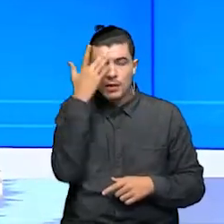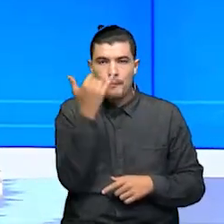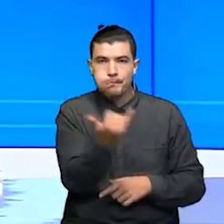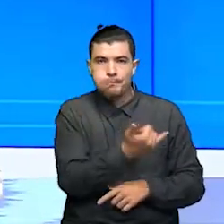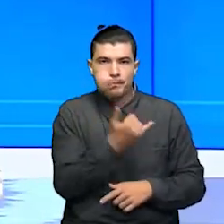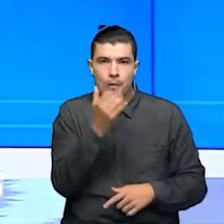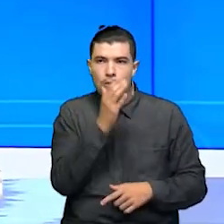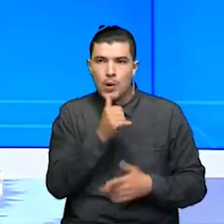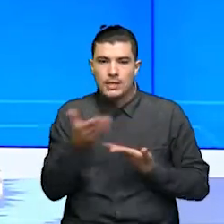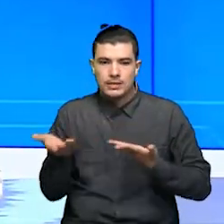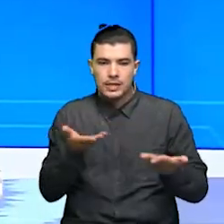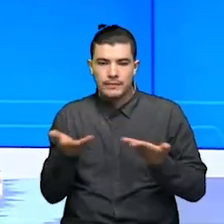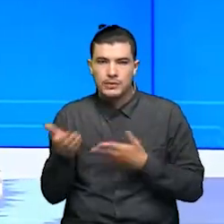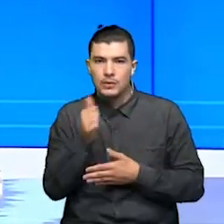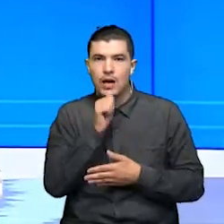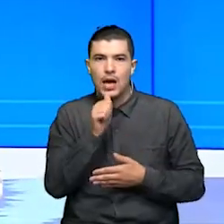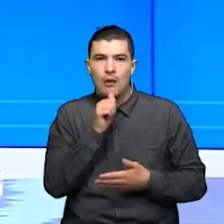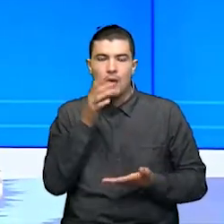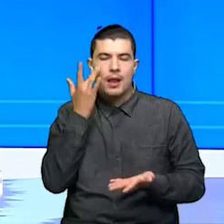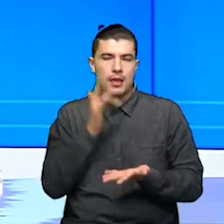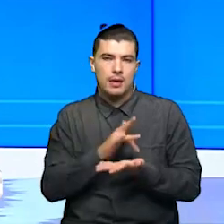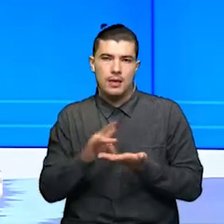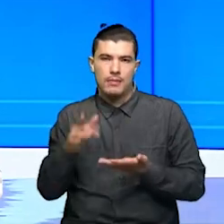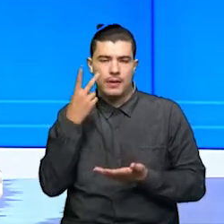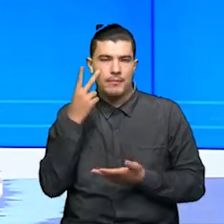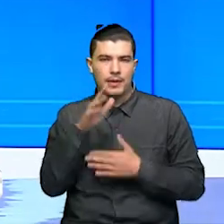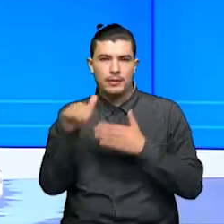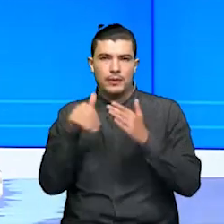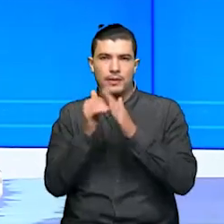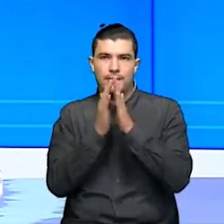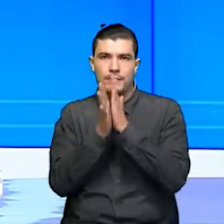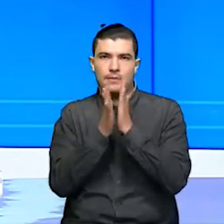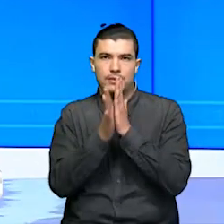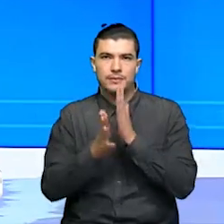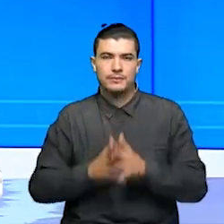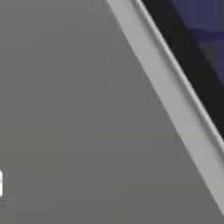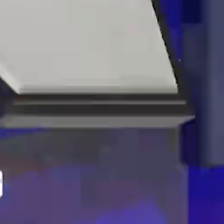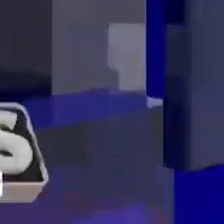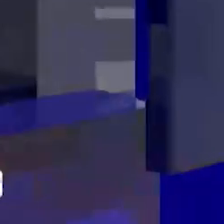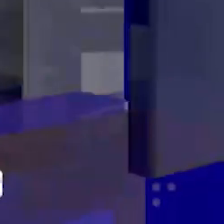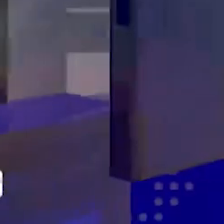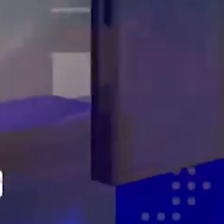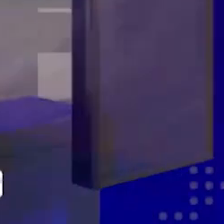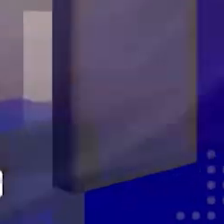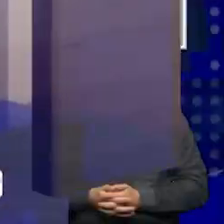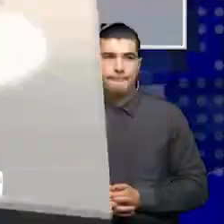servicio de agua potable todos los detalles con jorge colmenares jorge buenas tardes